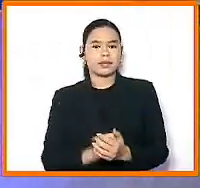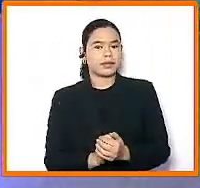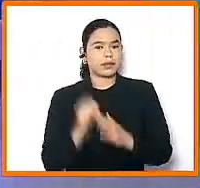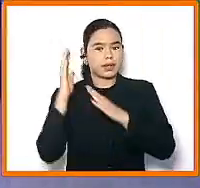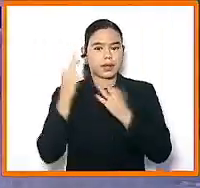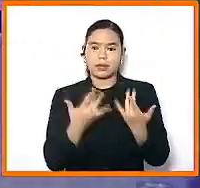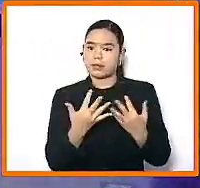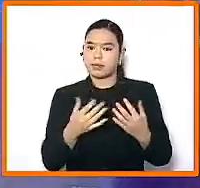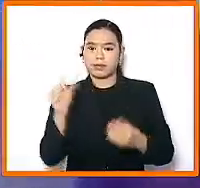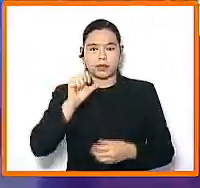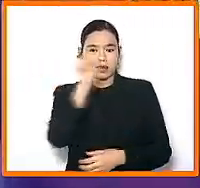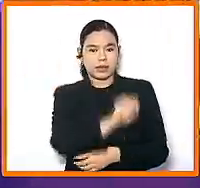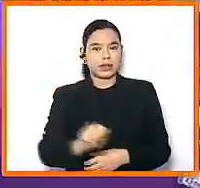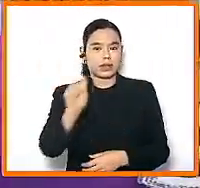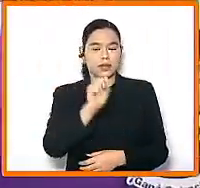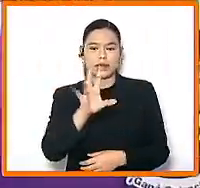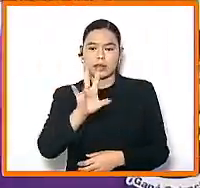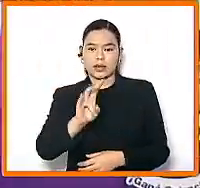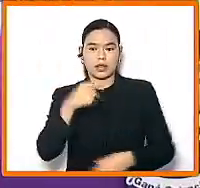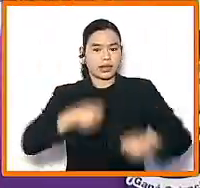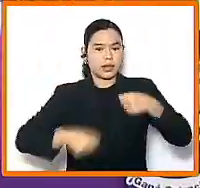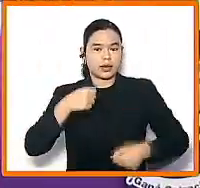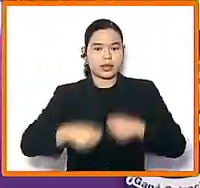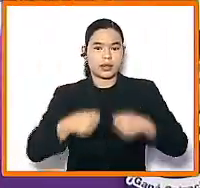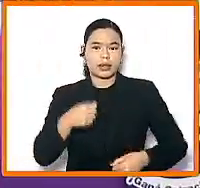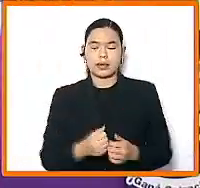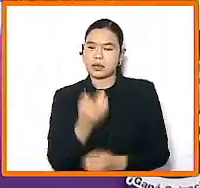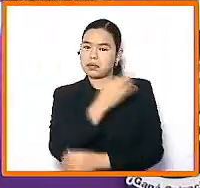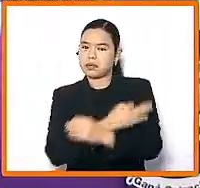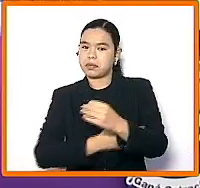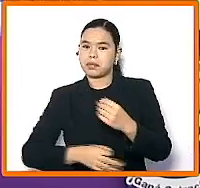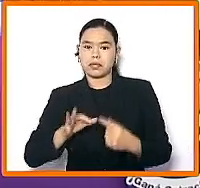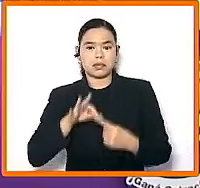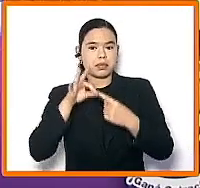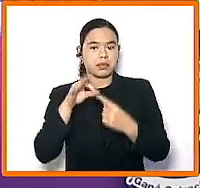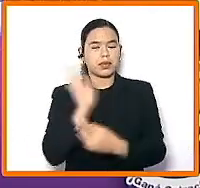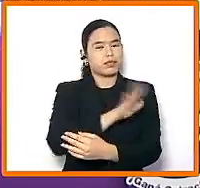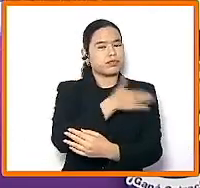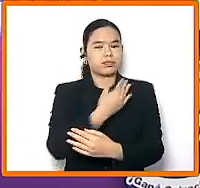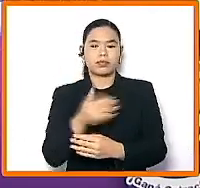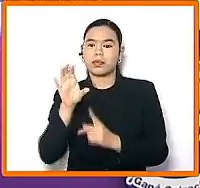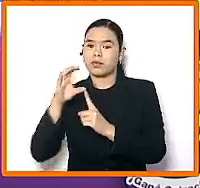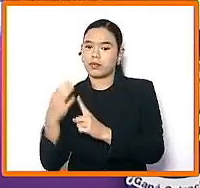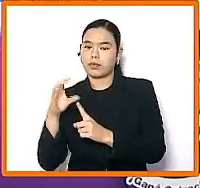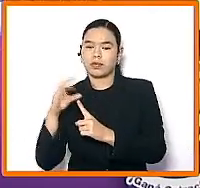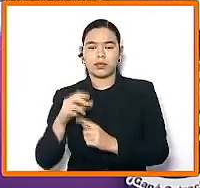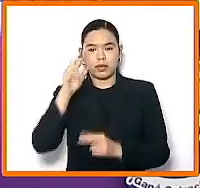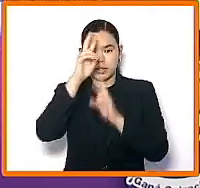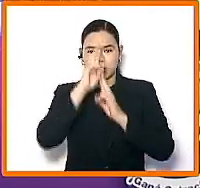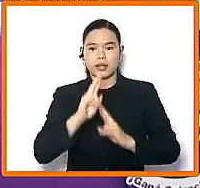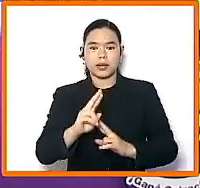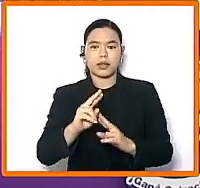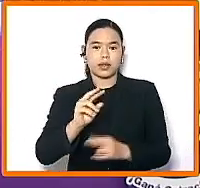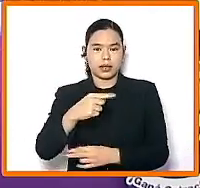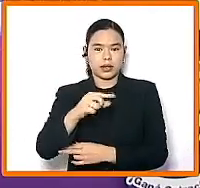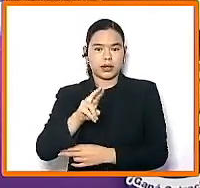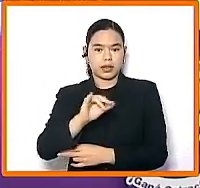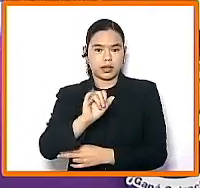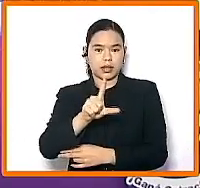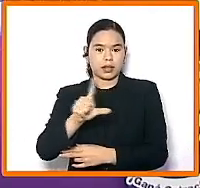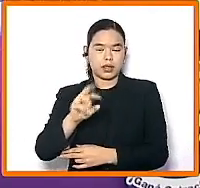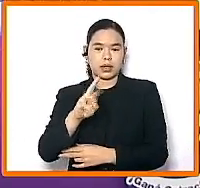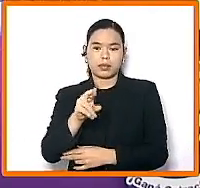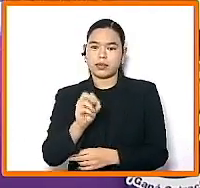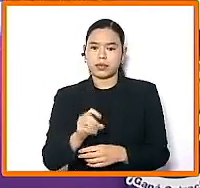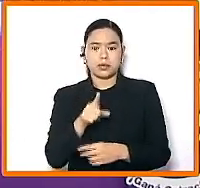los esperamos este sábado 17 de septiembre a una tarde que será llena de música y cultura en memoria a Guillermo Anderson. Con tu